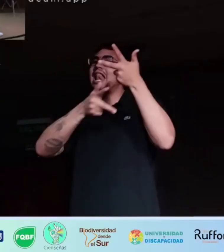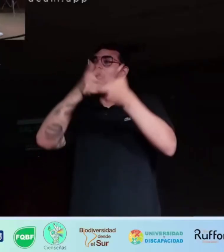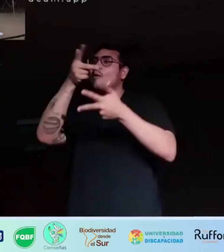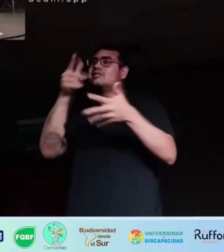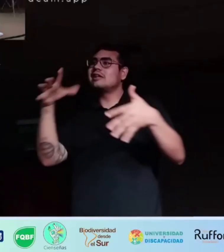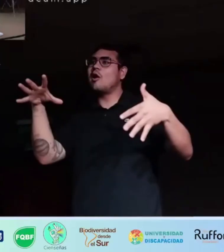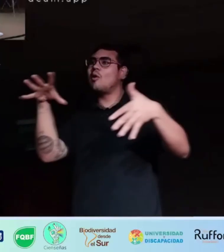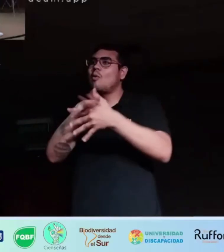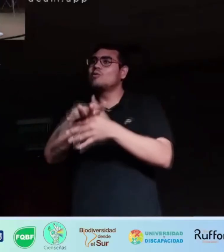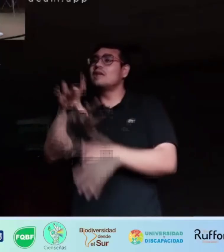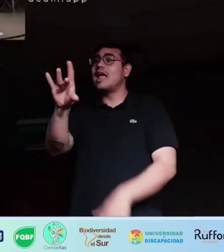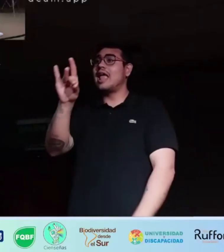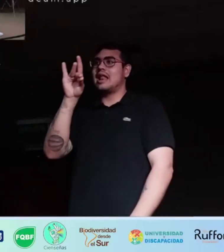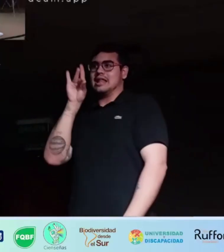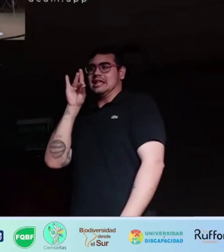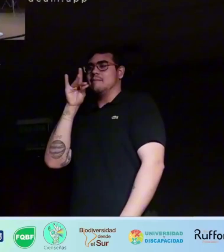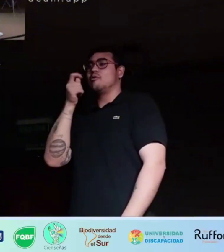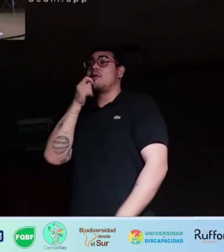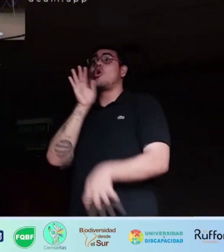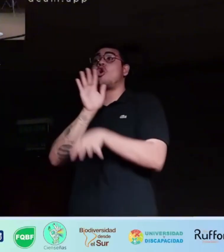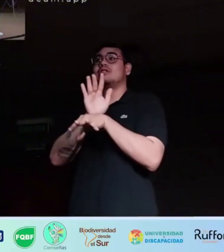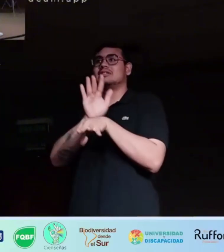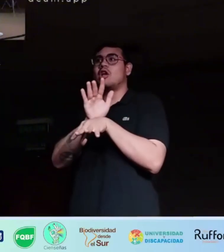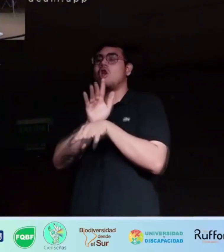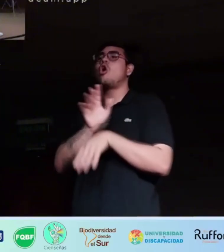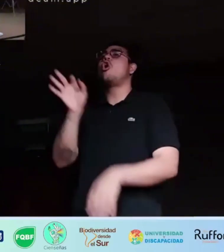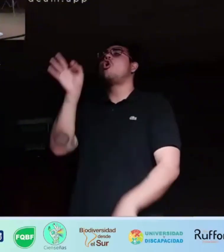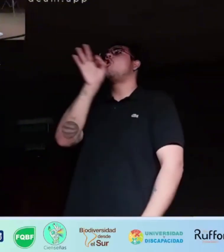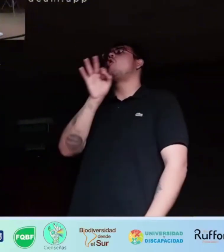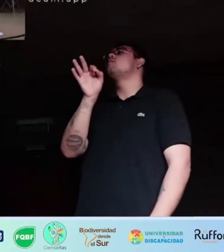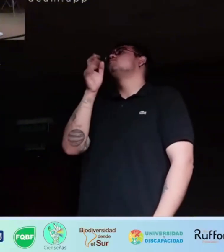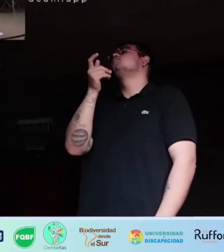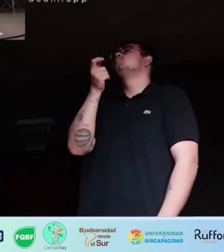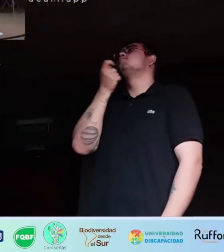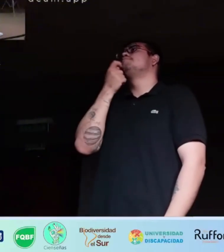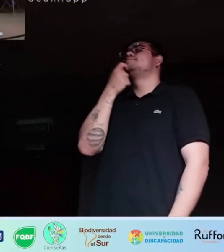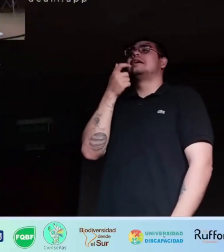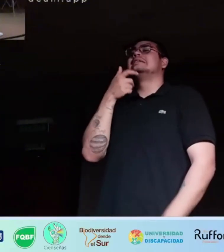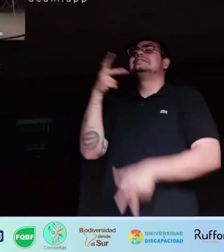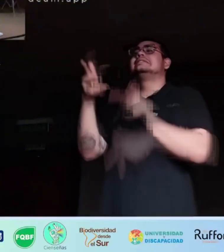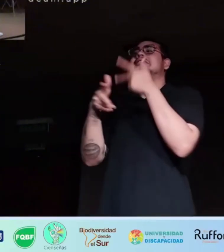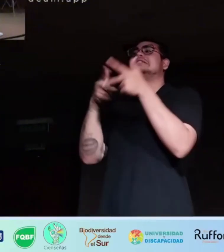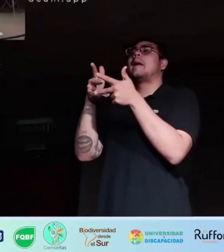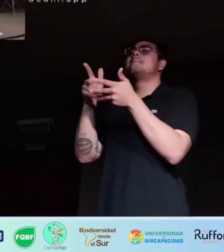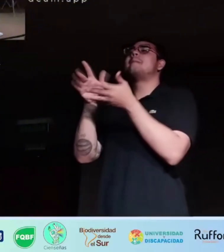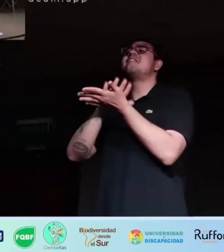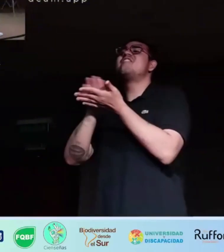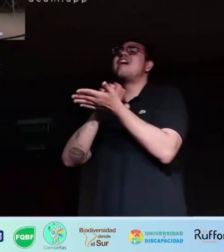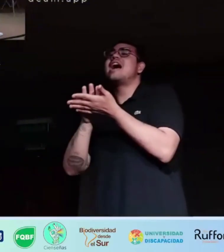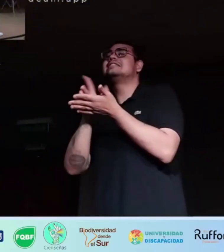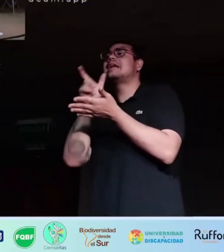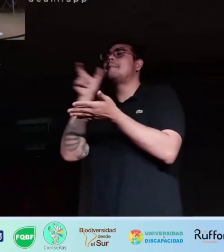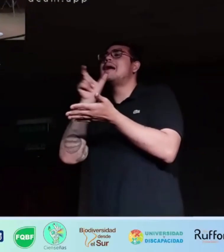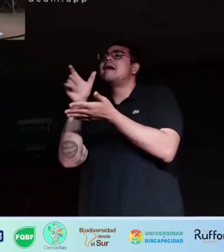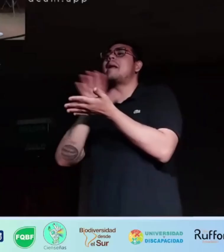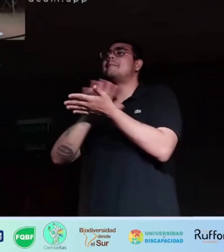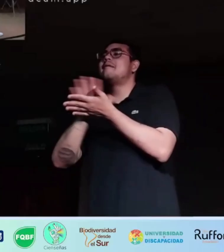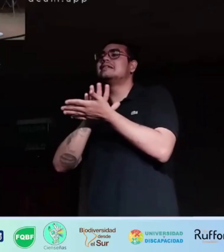el concepto, o si más bien prefieren lenguas más simples para ir accediendo al conocimiento de una manera